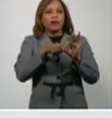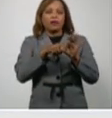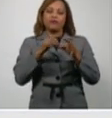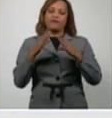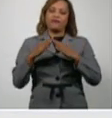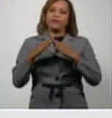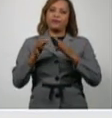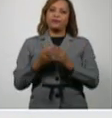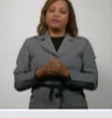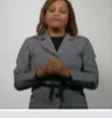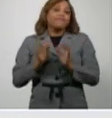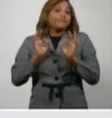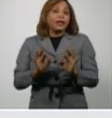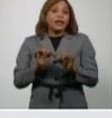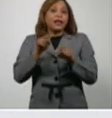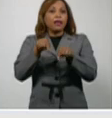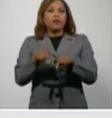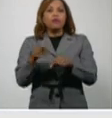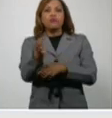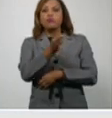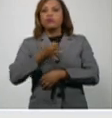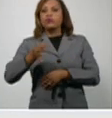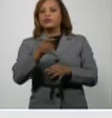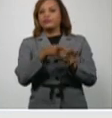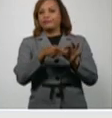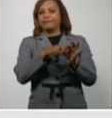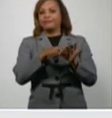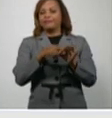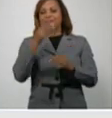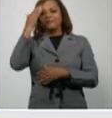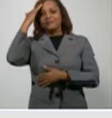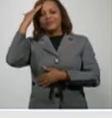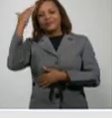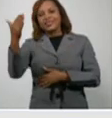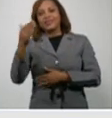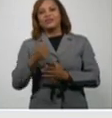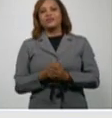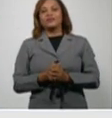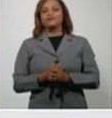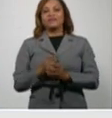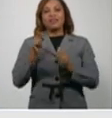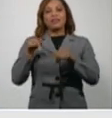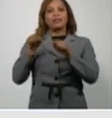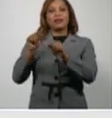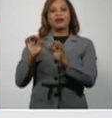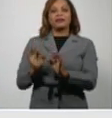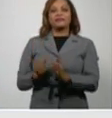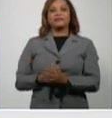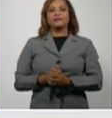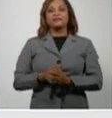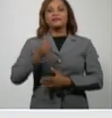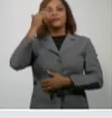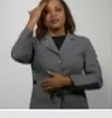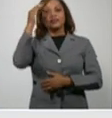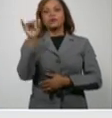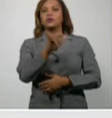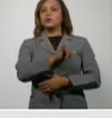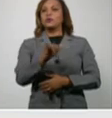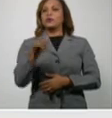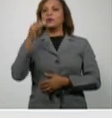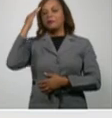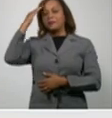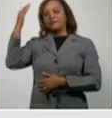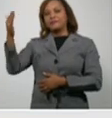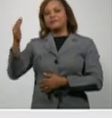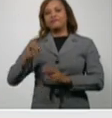Esa es la realidad hoy en el Municipio Especial. Les dejo un saludo desde la Isla de la Juventud. El saludo para ti, reiterado, Noel